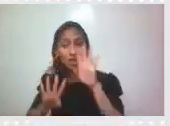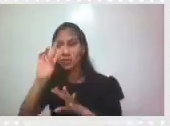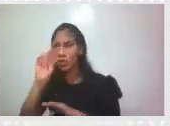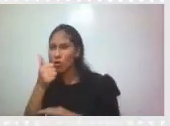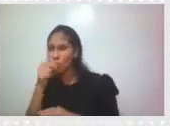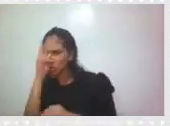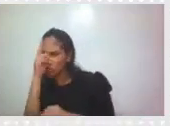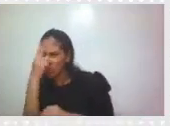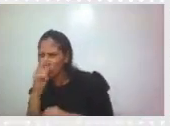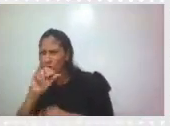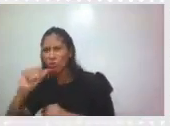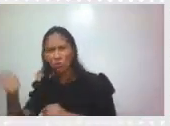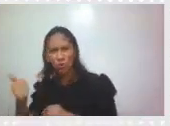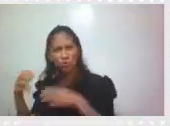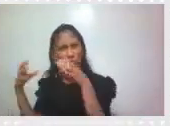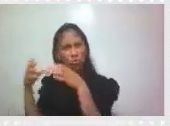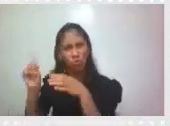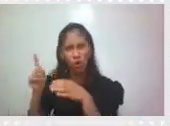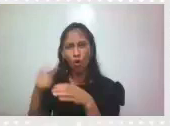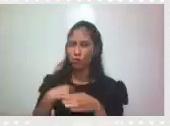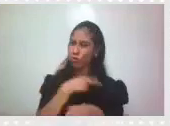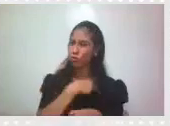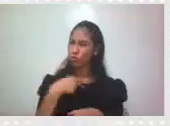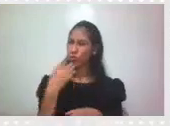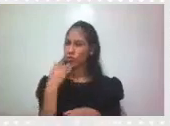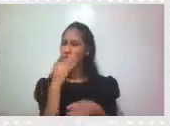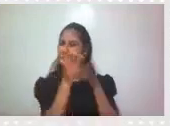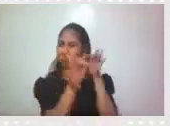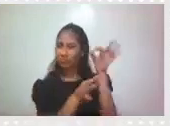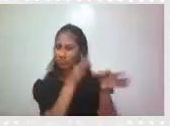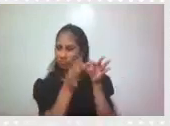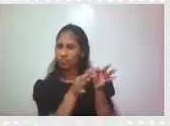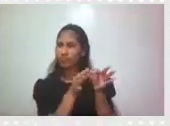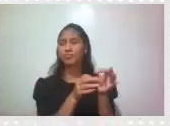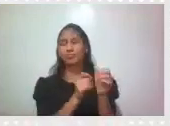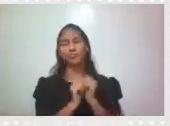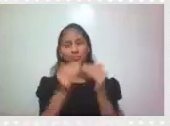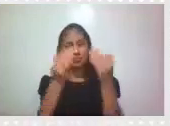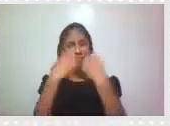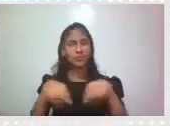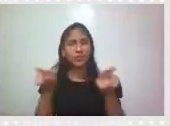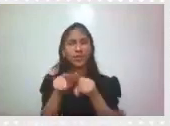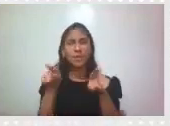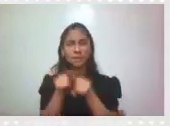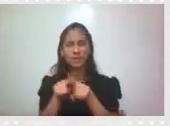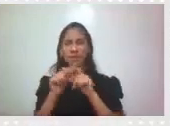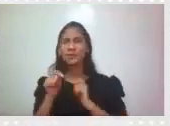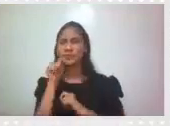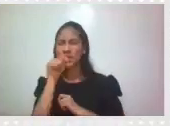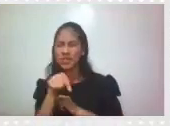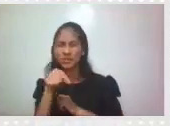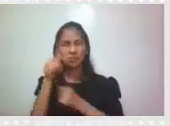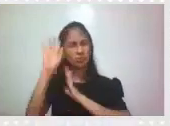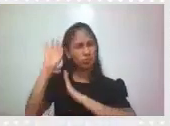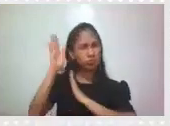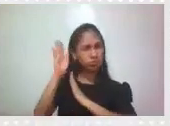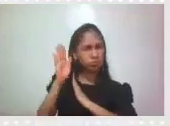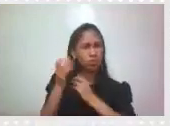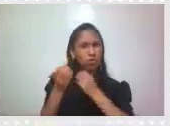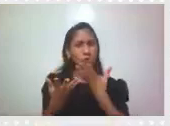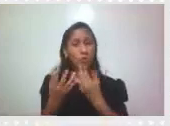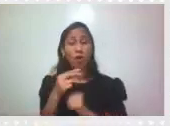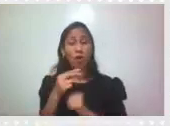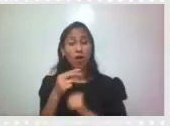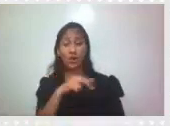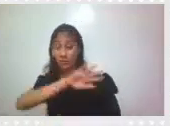previa, que sepan en qué espacio están participando y a qué se refiere el interés de estos